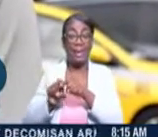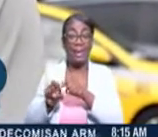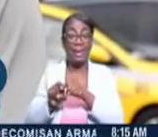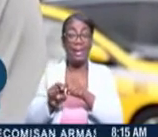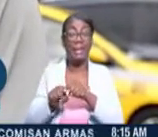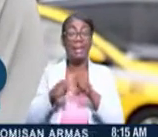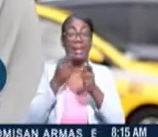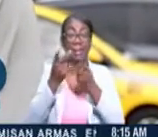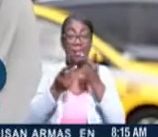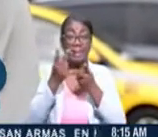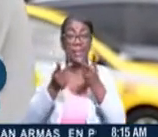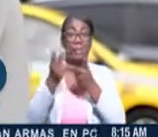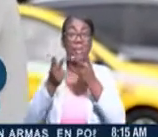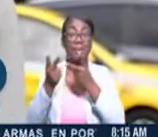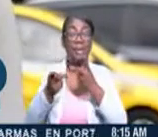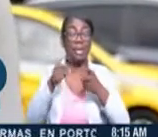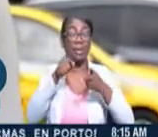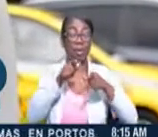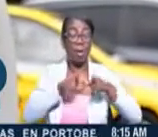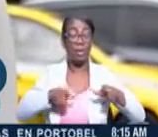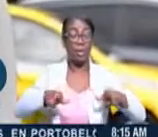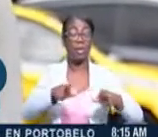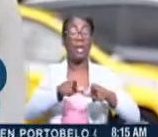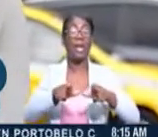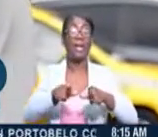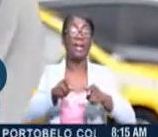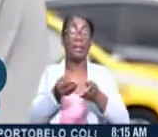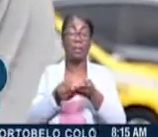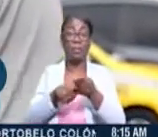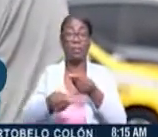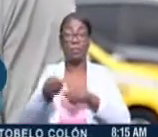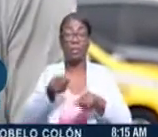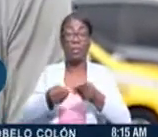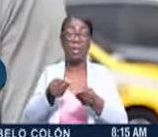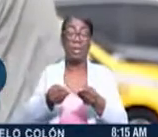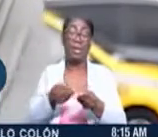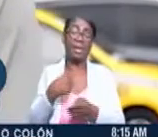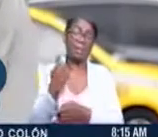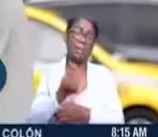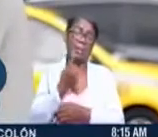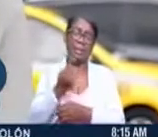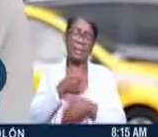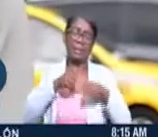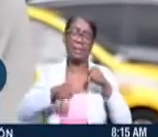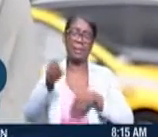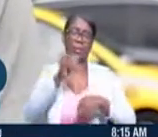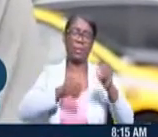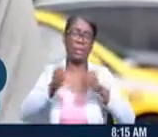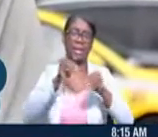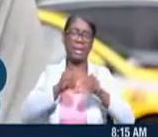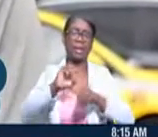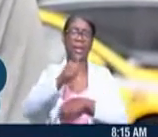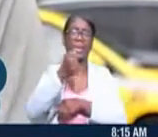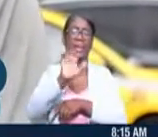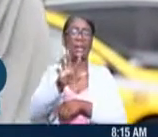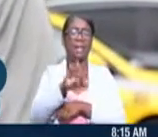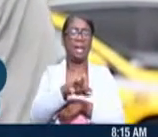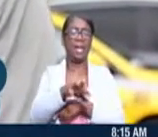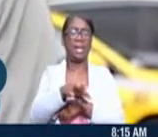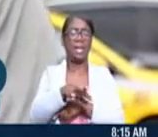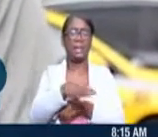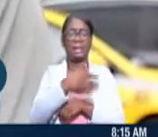a estos locales comerciales? Generalmente cuando es quincena, eso, algunos supermercados como que bajan la guardia y